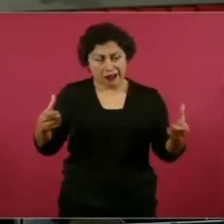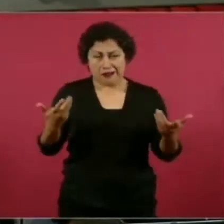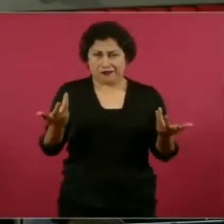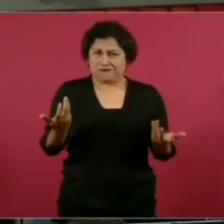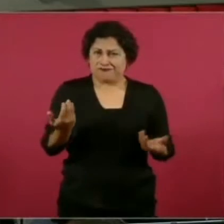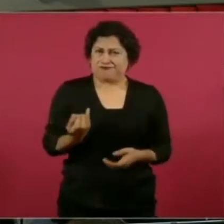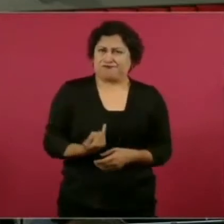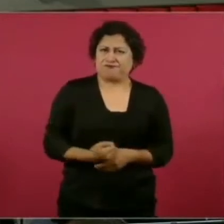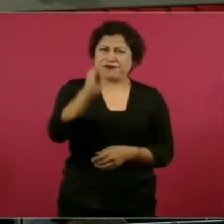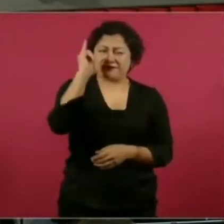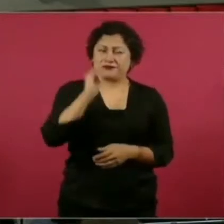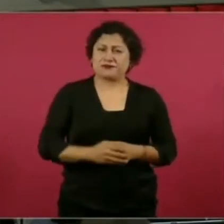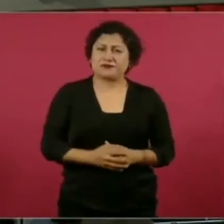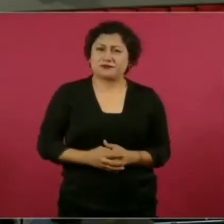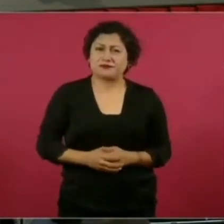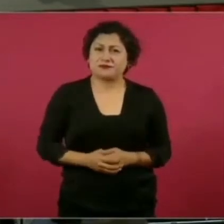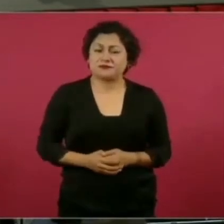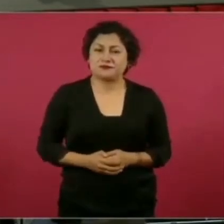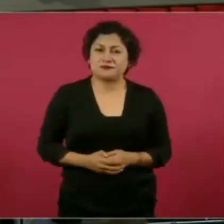en Morena.